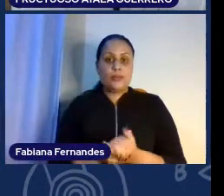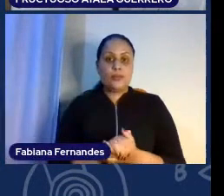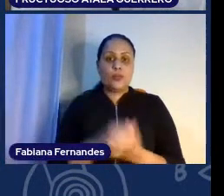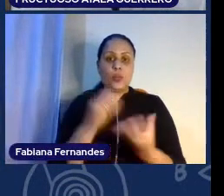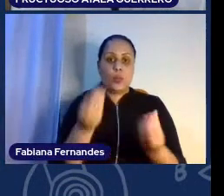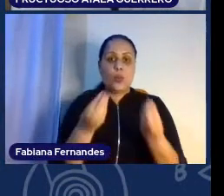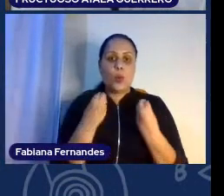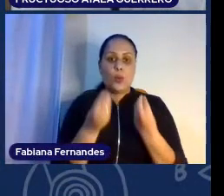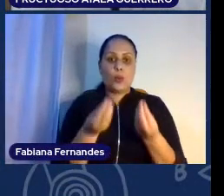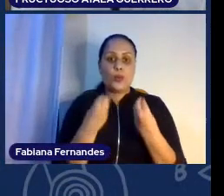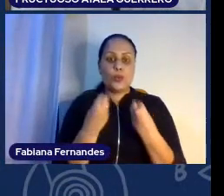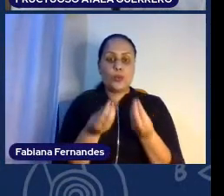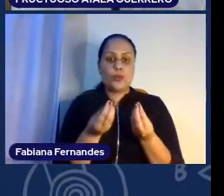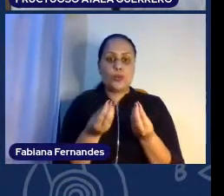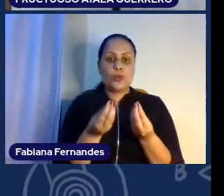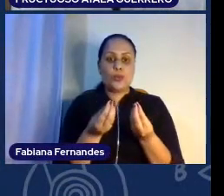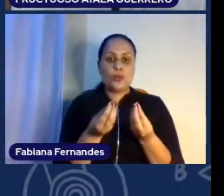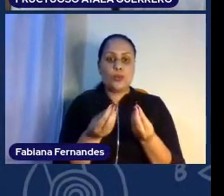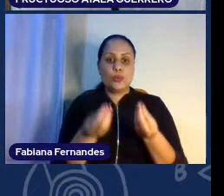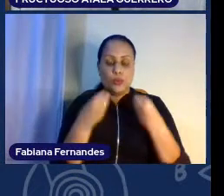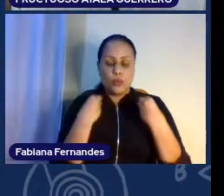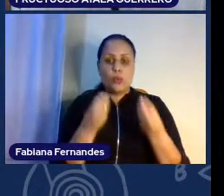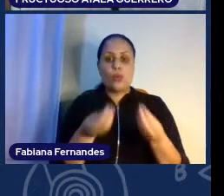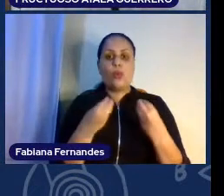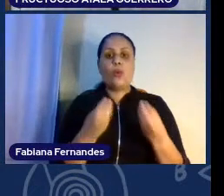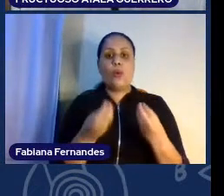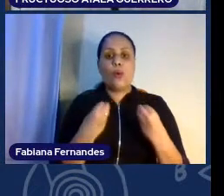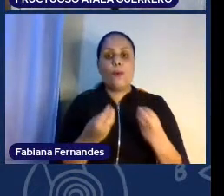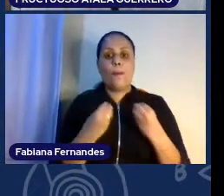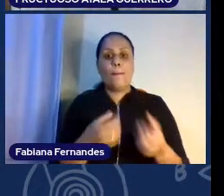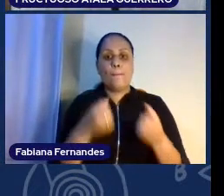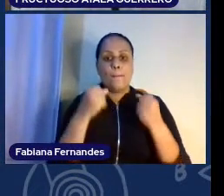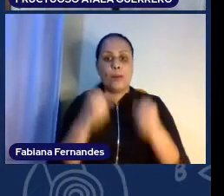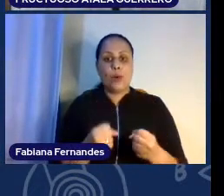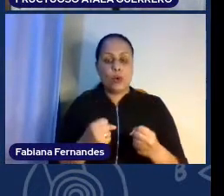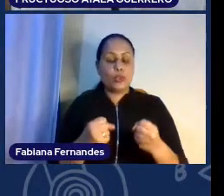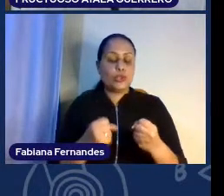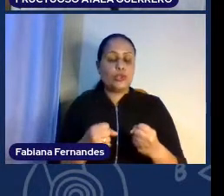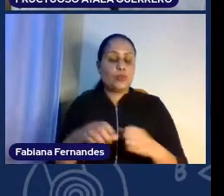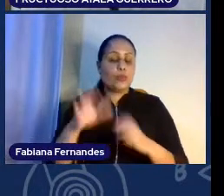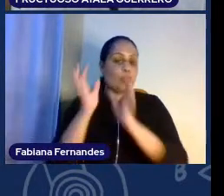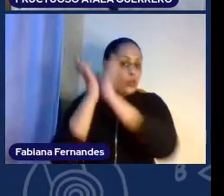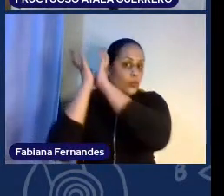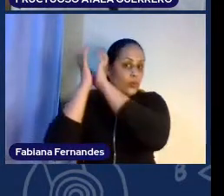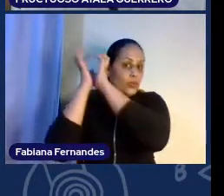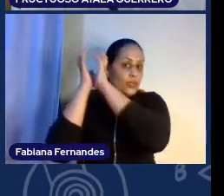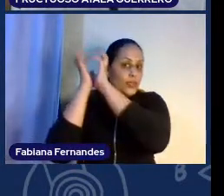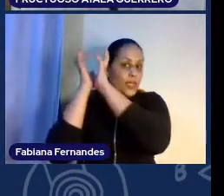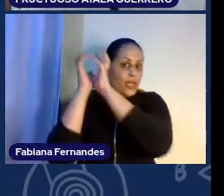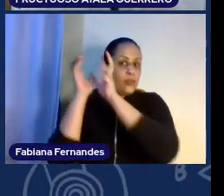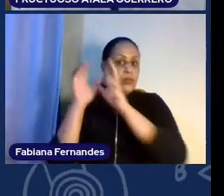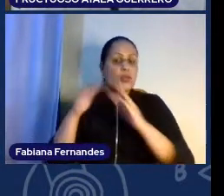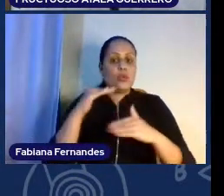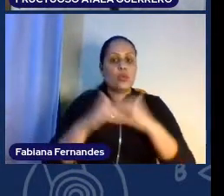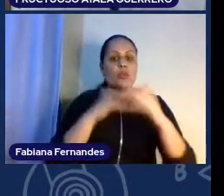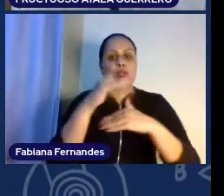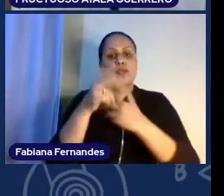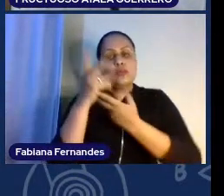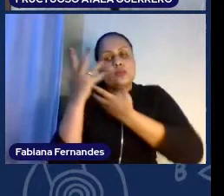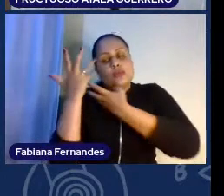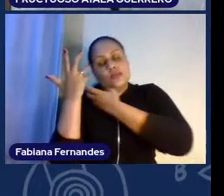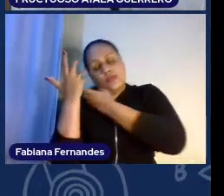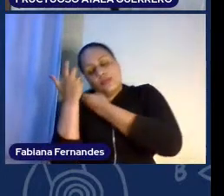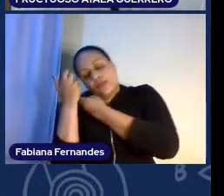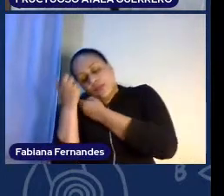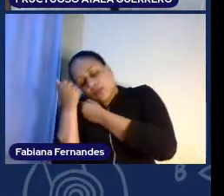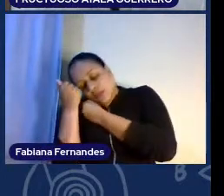como la función de sueño, el proceso de dormir, está regulada por